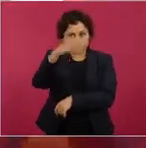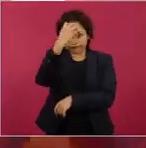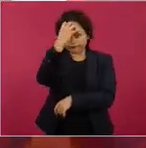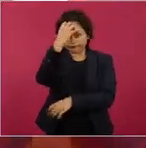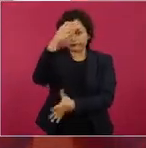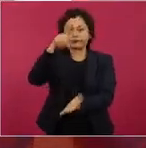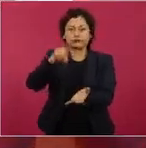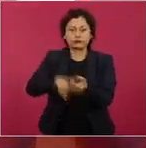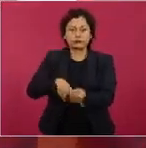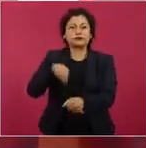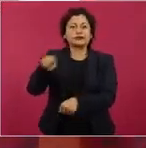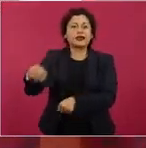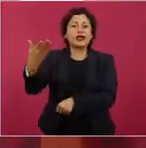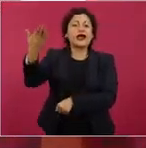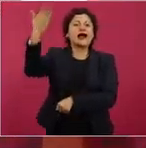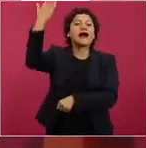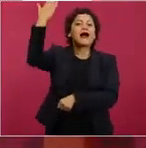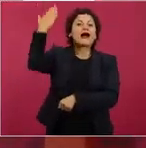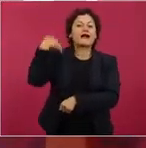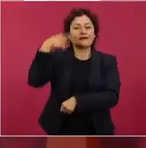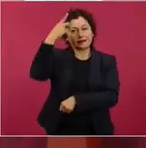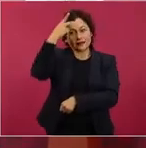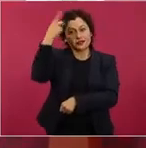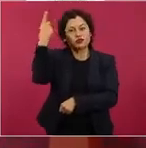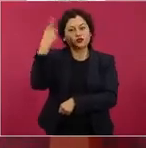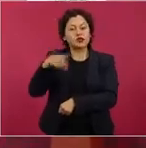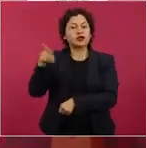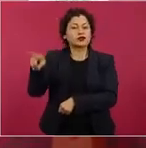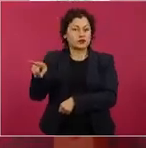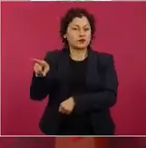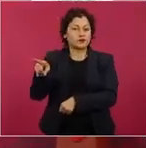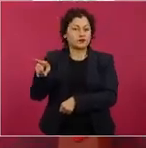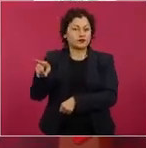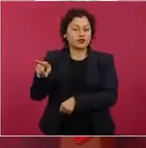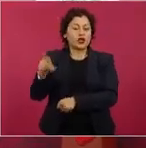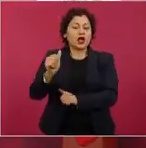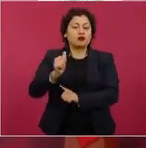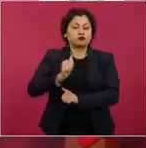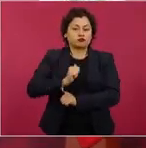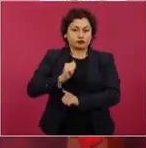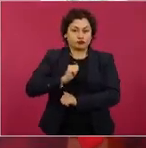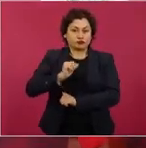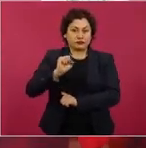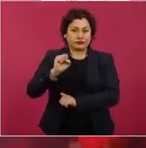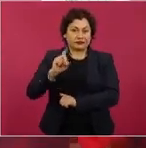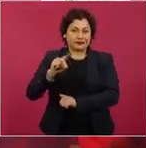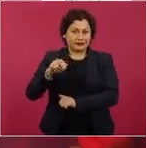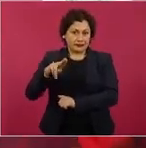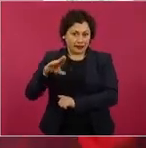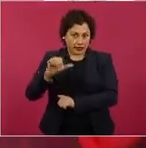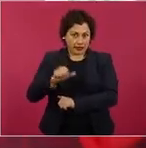era de la Secretaría de la Defensa, eran las fábricas de armas de Santa Fe.